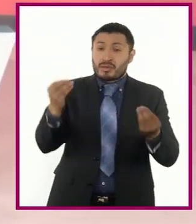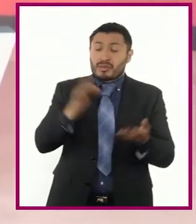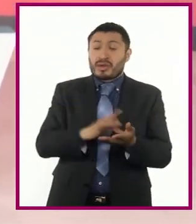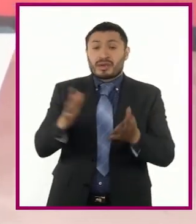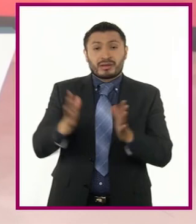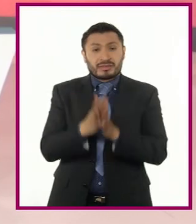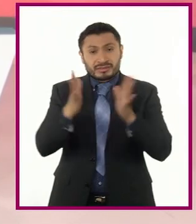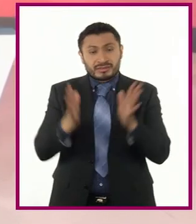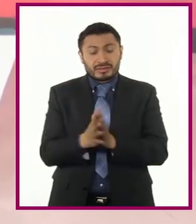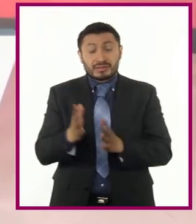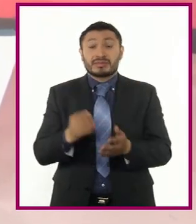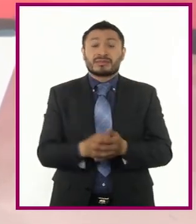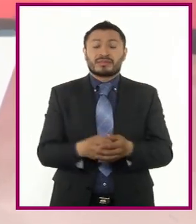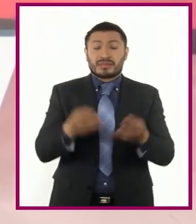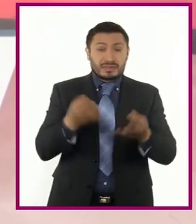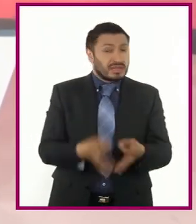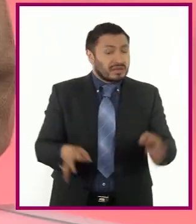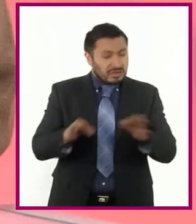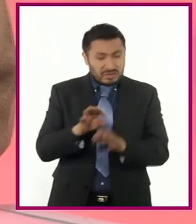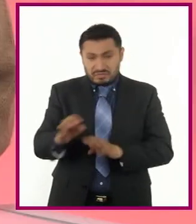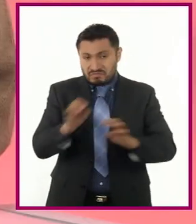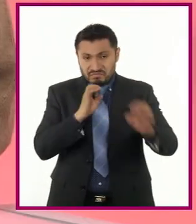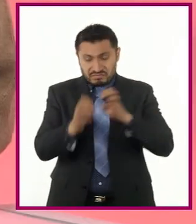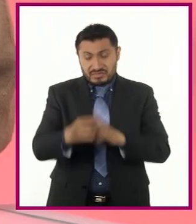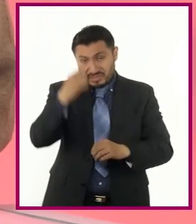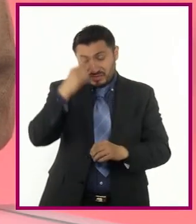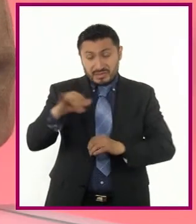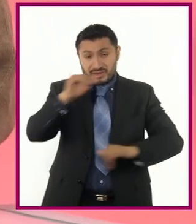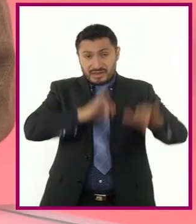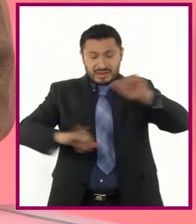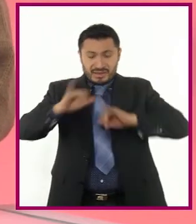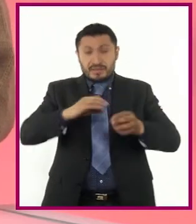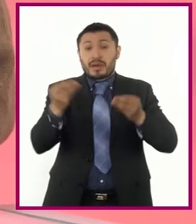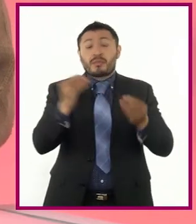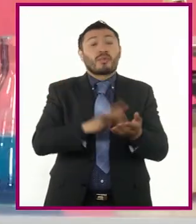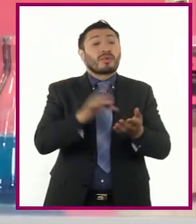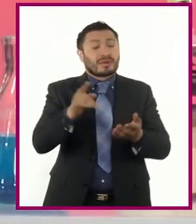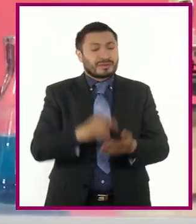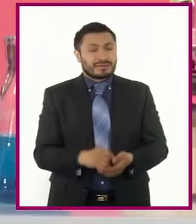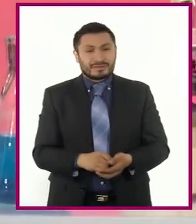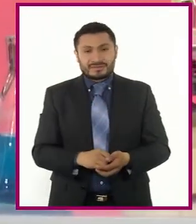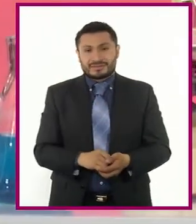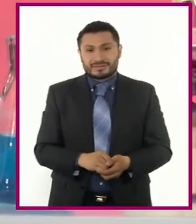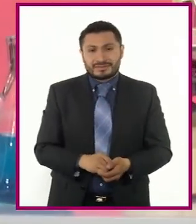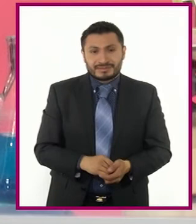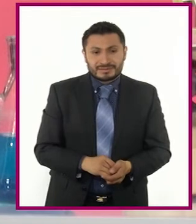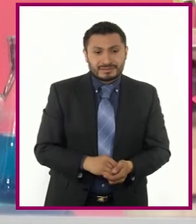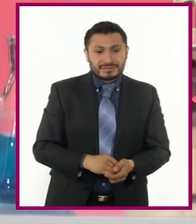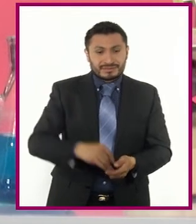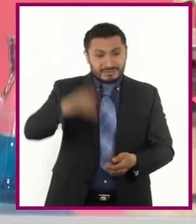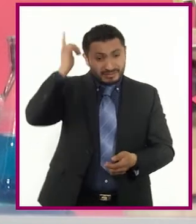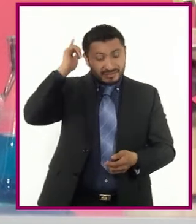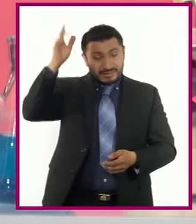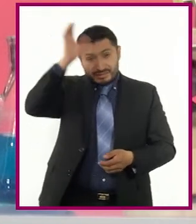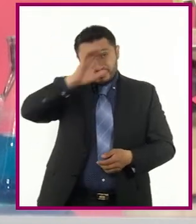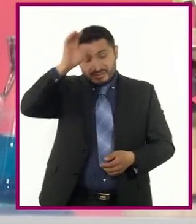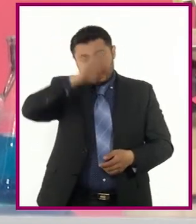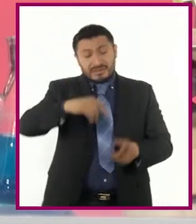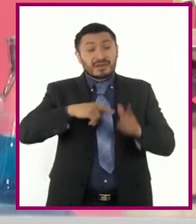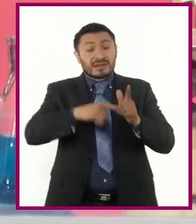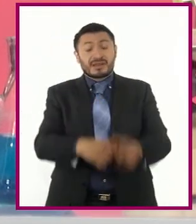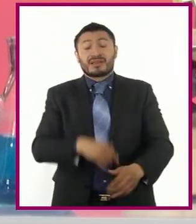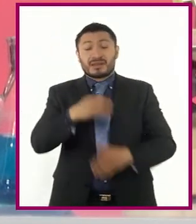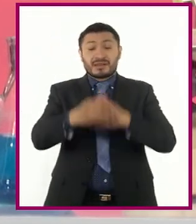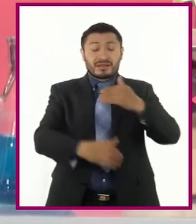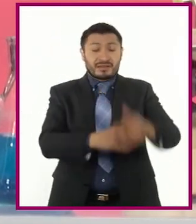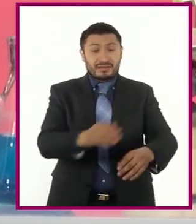participación con esta valiosa entrevista para Enredados en la Química. Muchísimas gracias, Anel. Deseamos que la ciencia siga desarrollándose